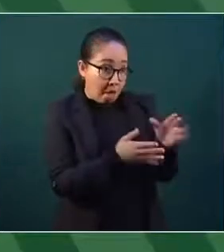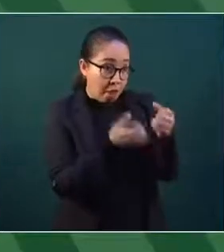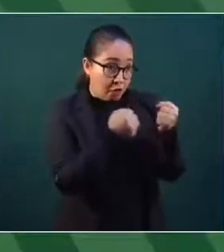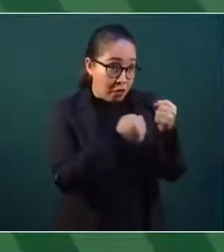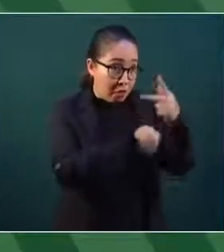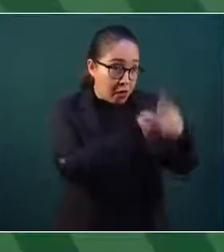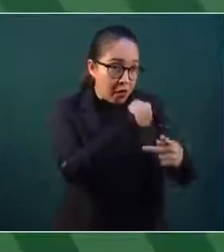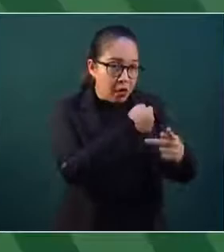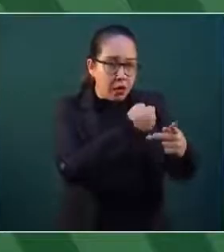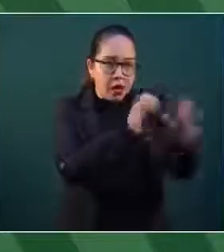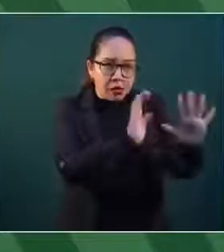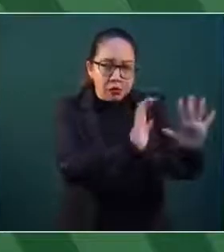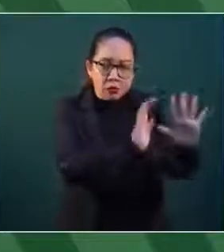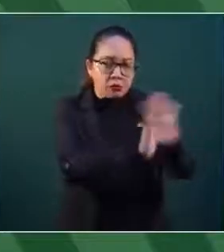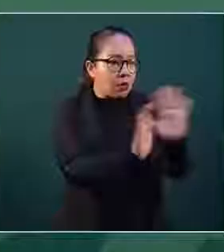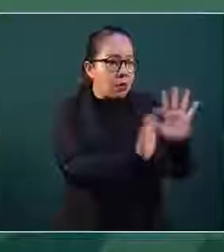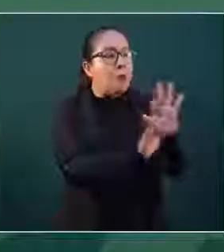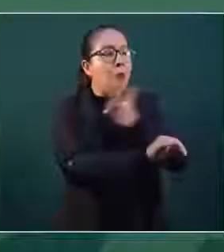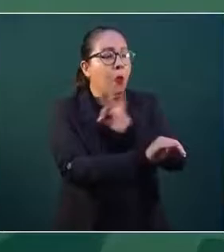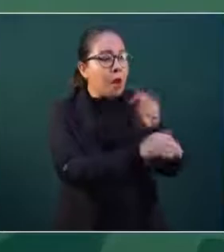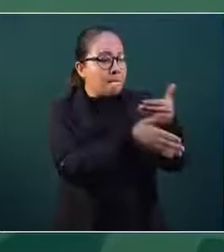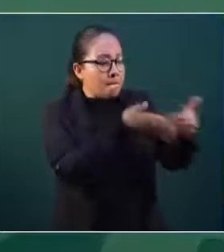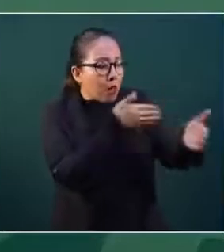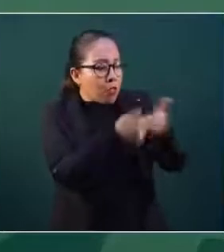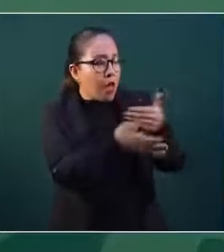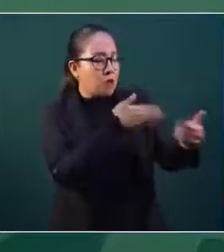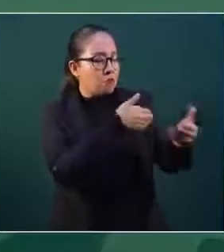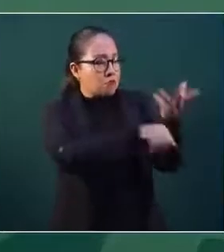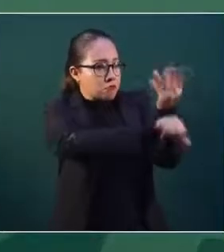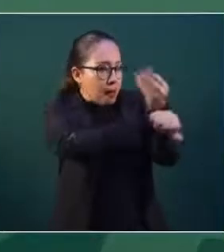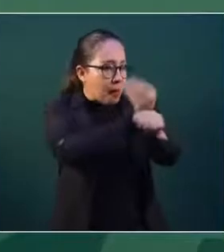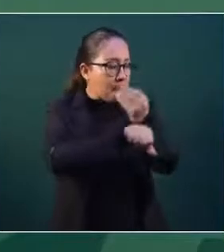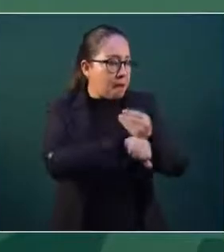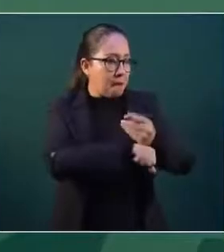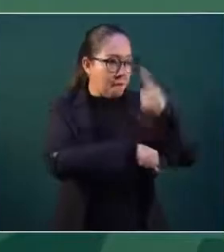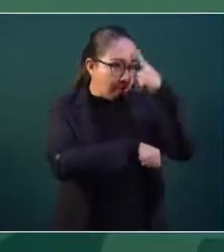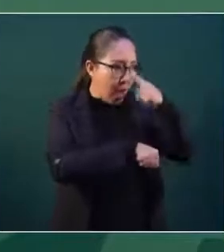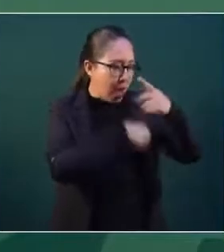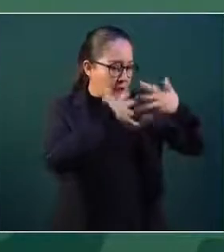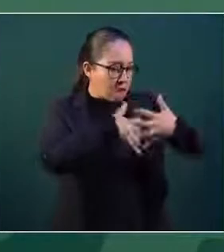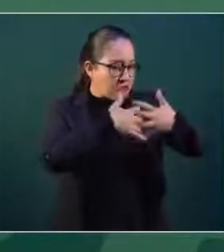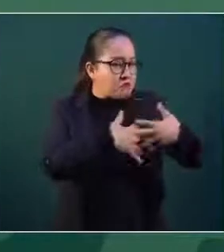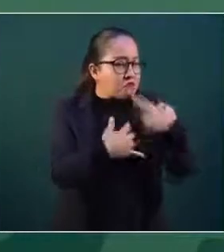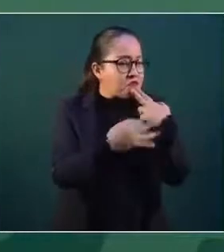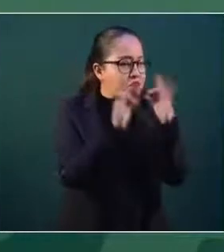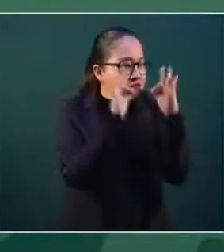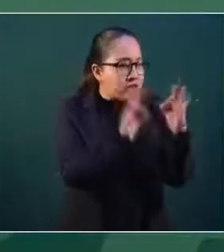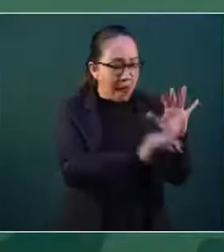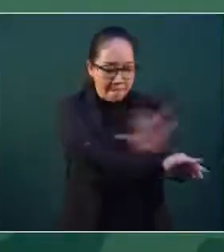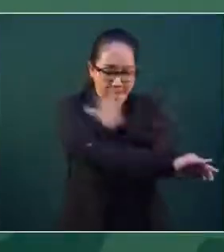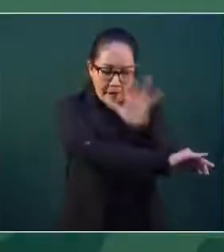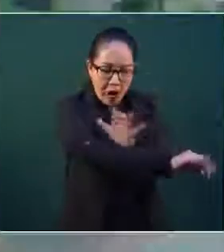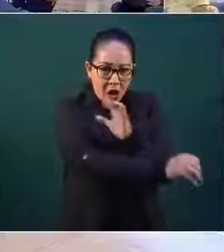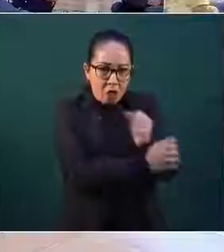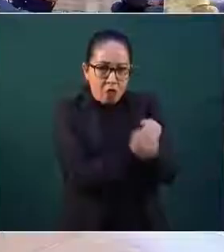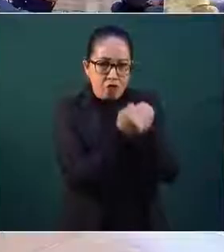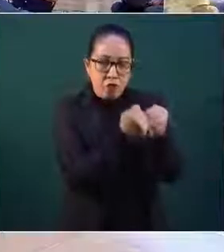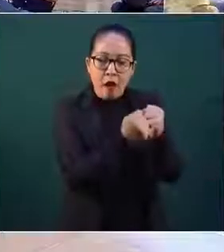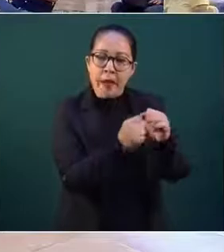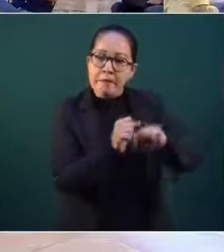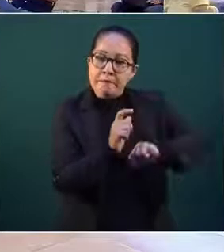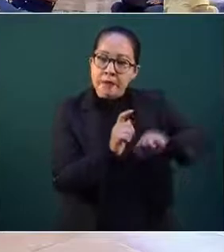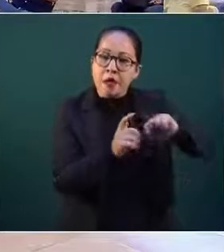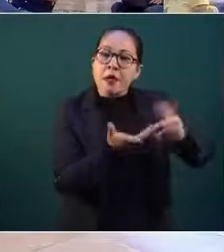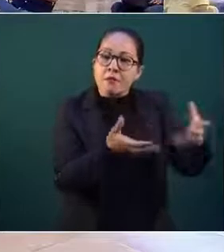los equipos, que se pueda generar más energía. Y todo esto es para que